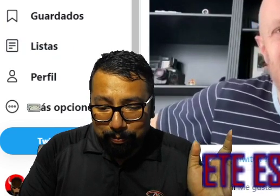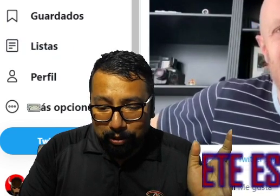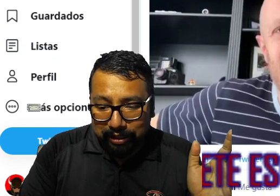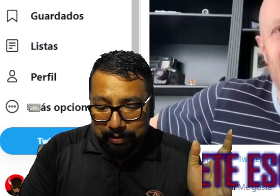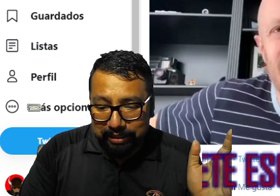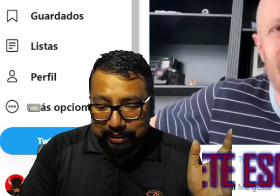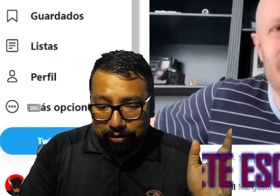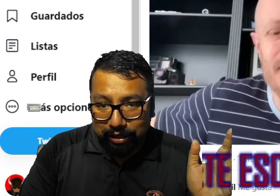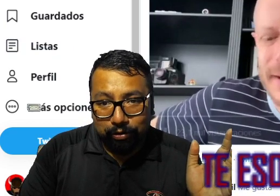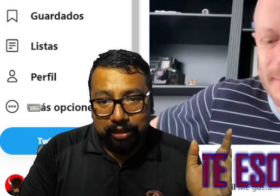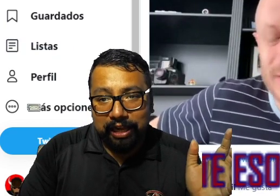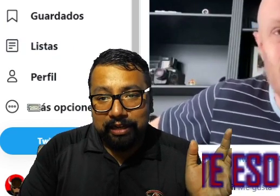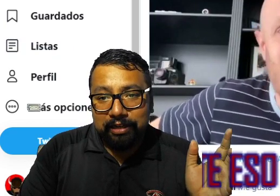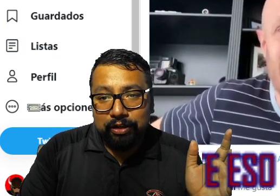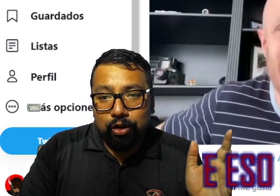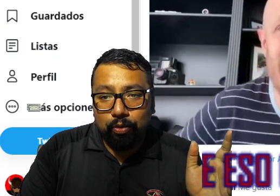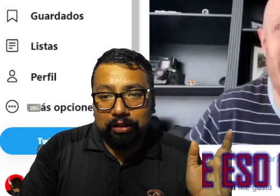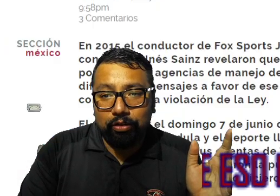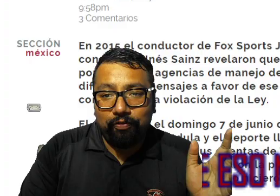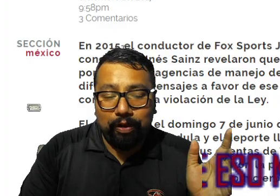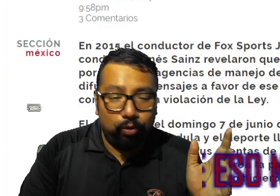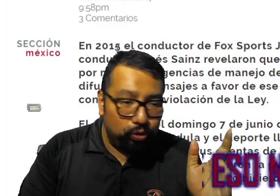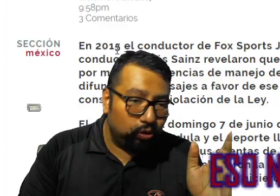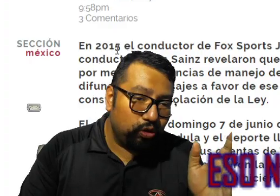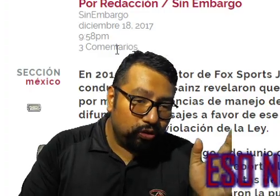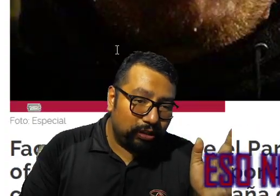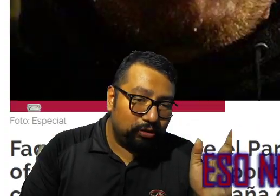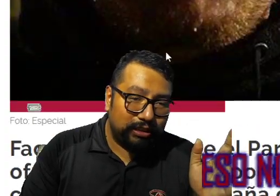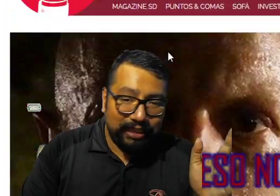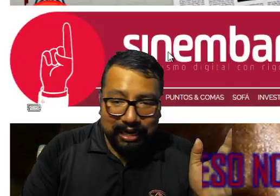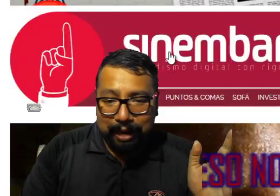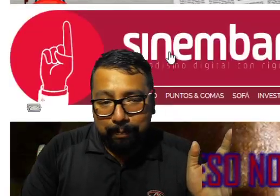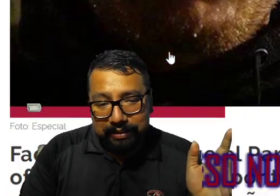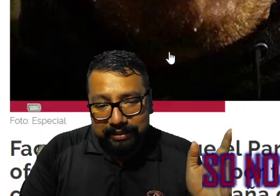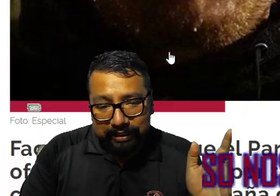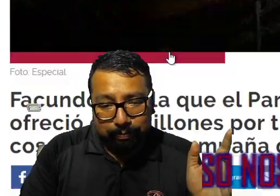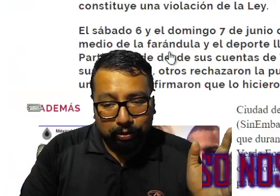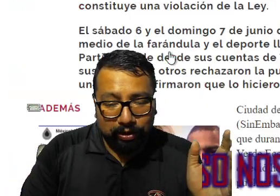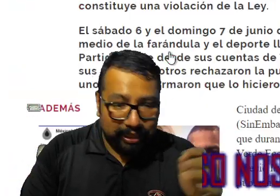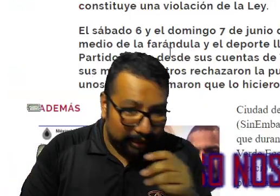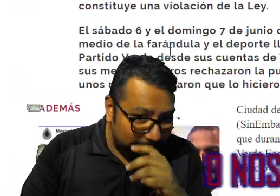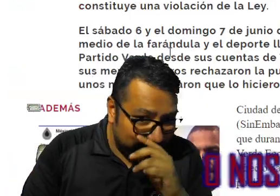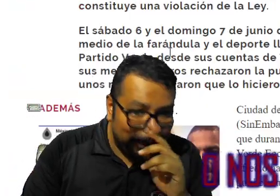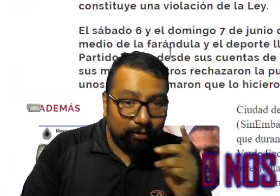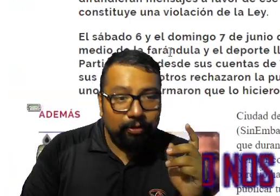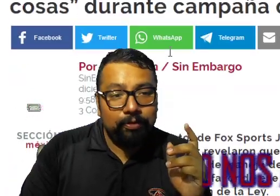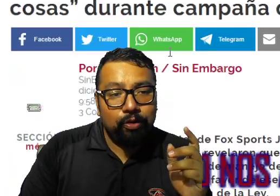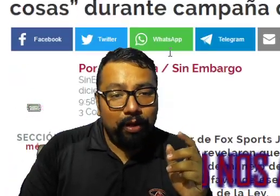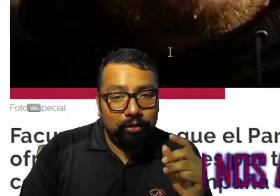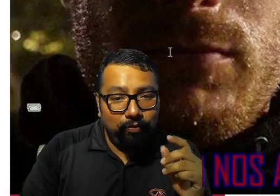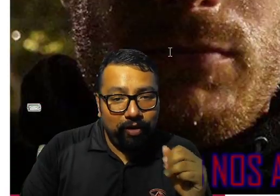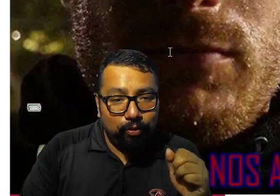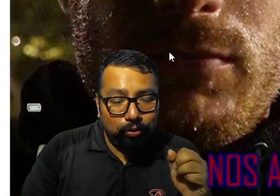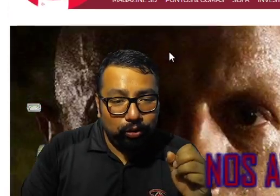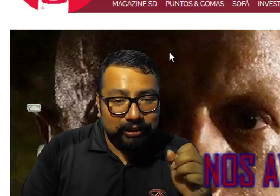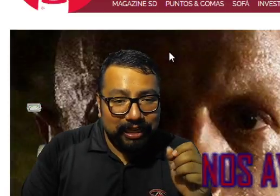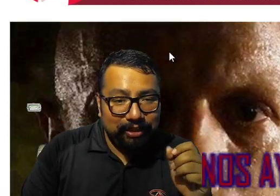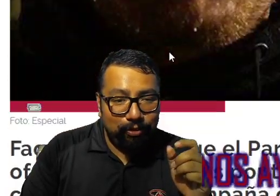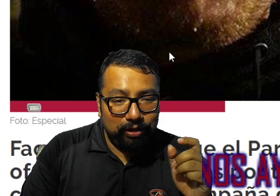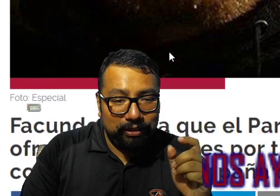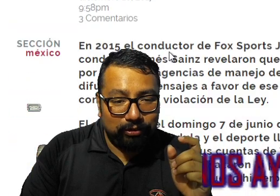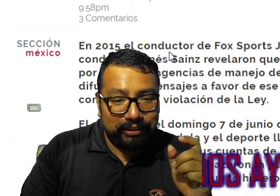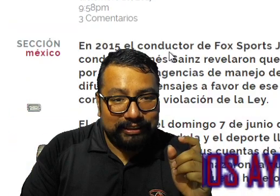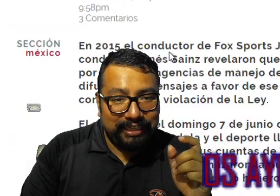vamos a ver porque también les quiero recordar cuando el facundo yo lo sé lo desean al principio del vídeo cuando facundo